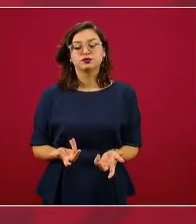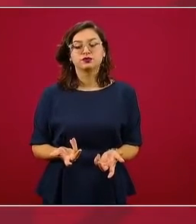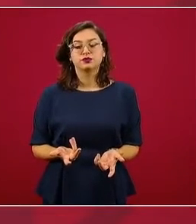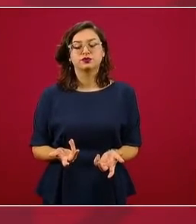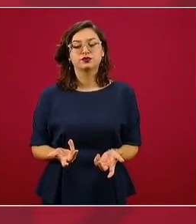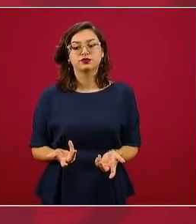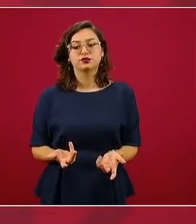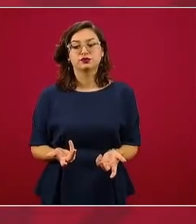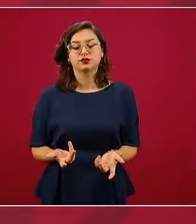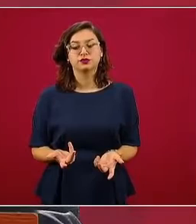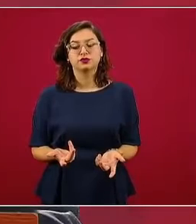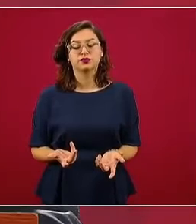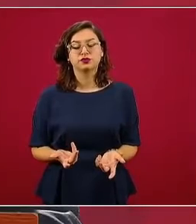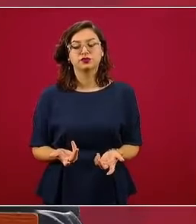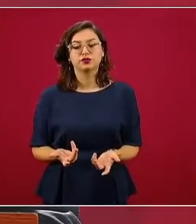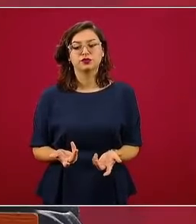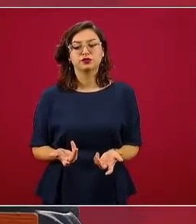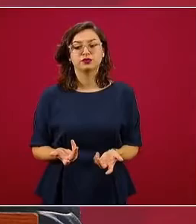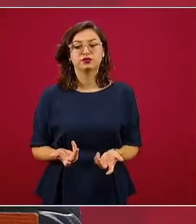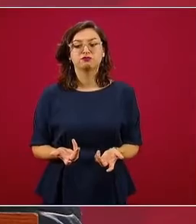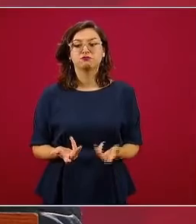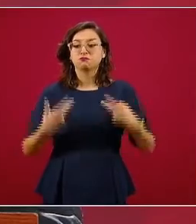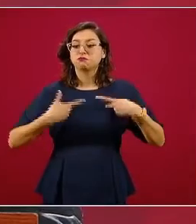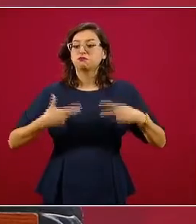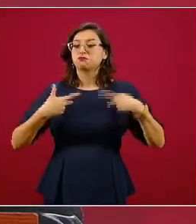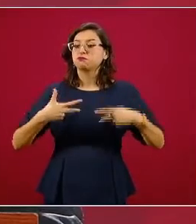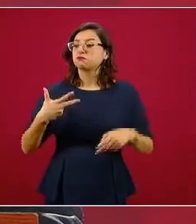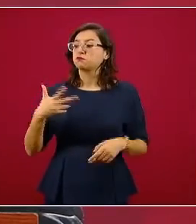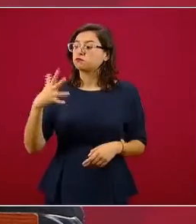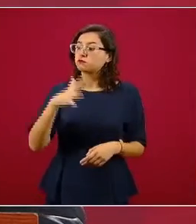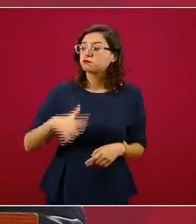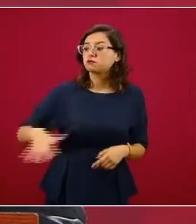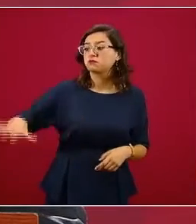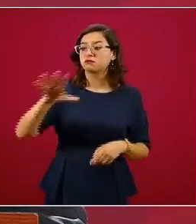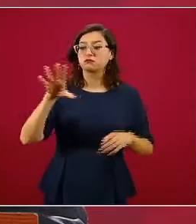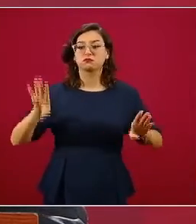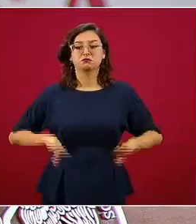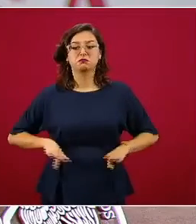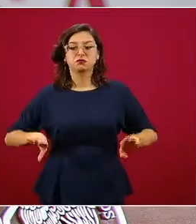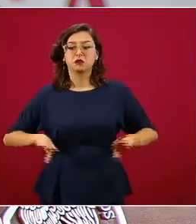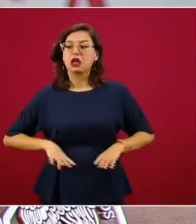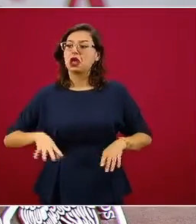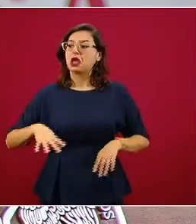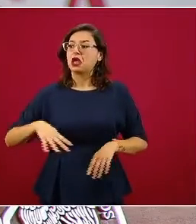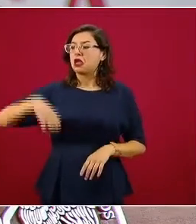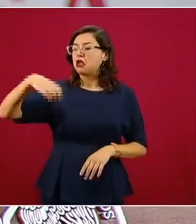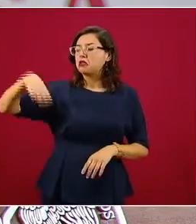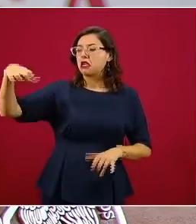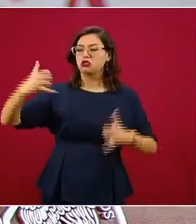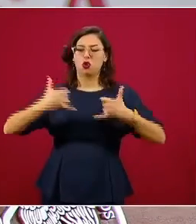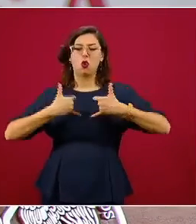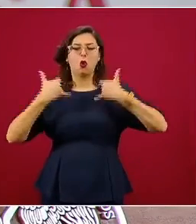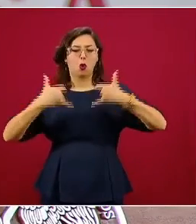el que tenemos una población joven en promedio.